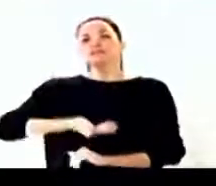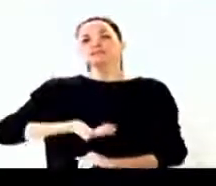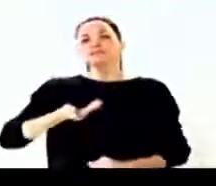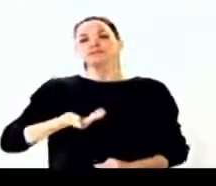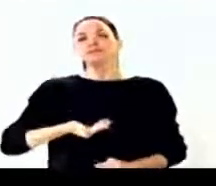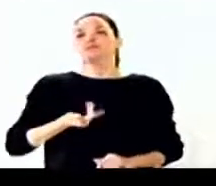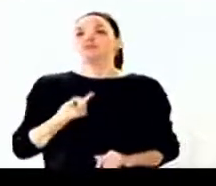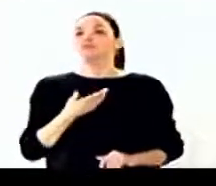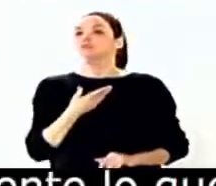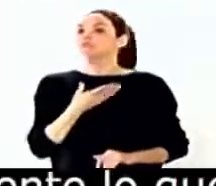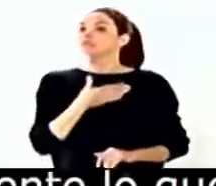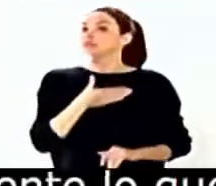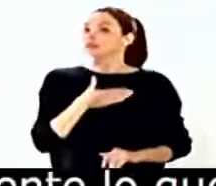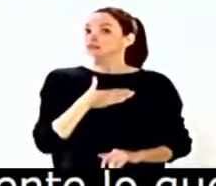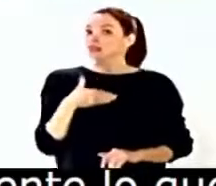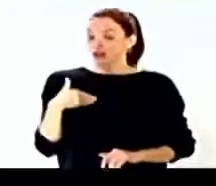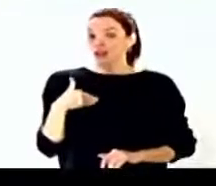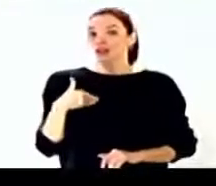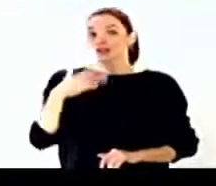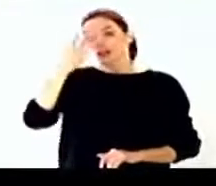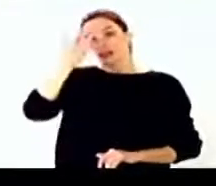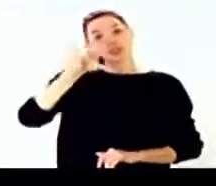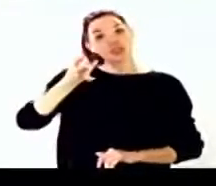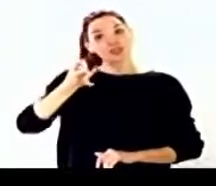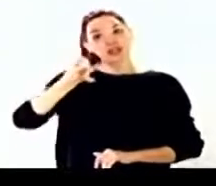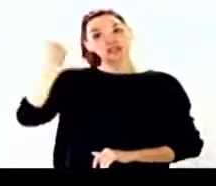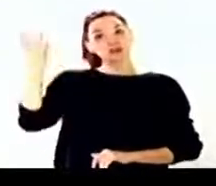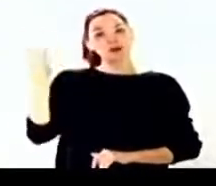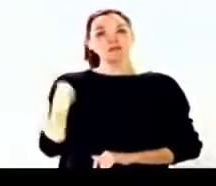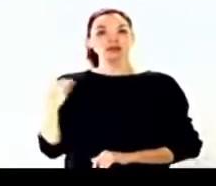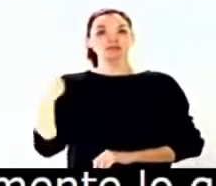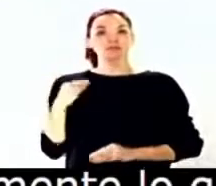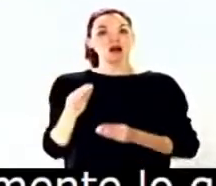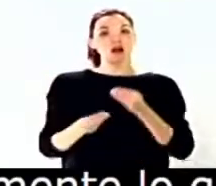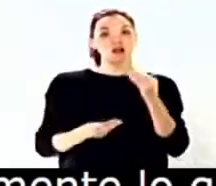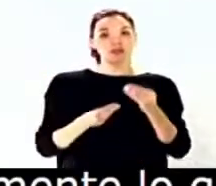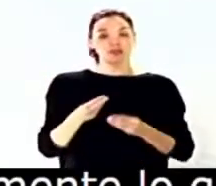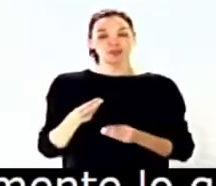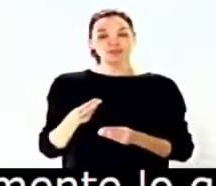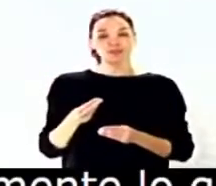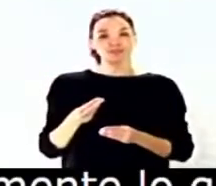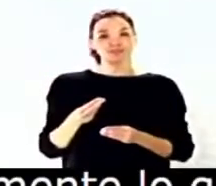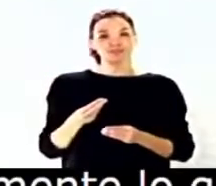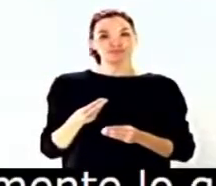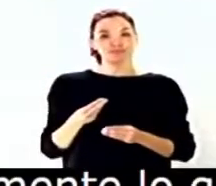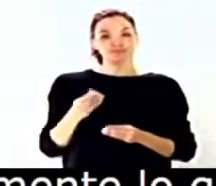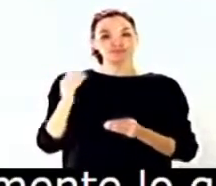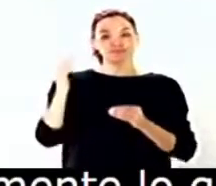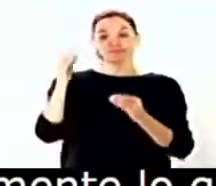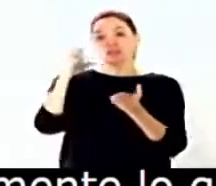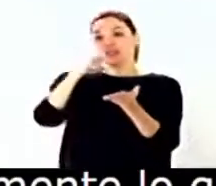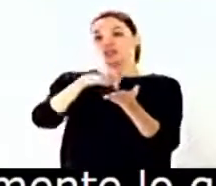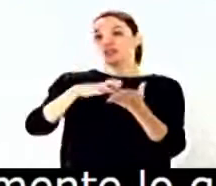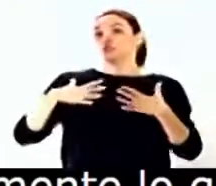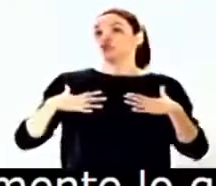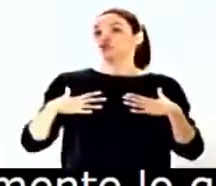se pretende, y es una de las iniciativas que se van a llevar, es la atención primaria,